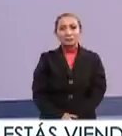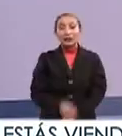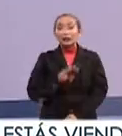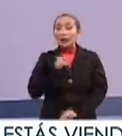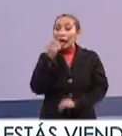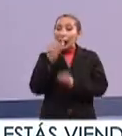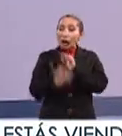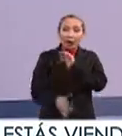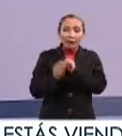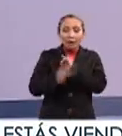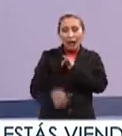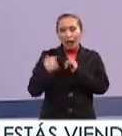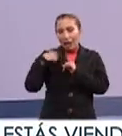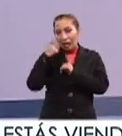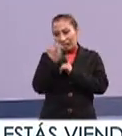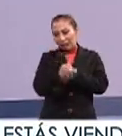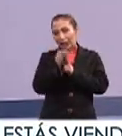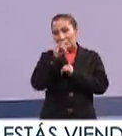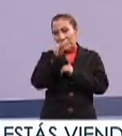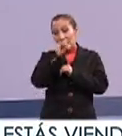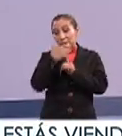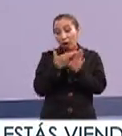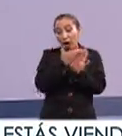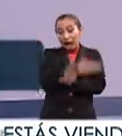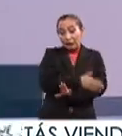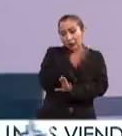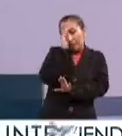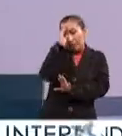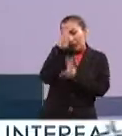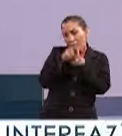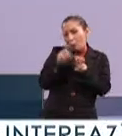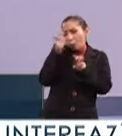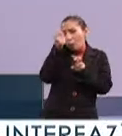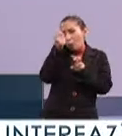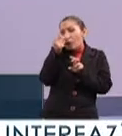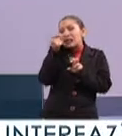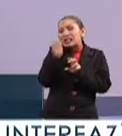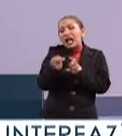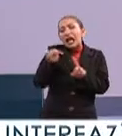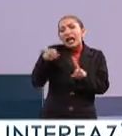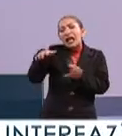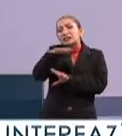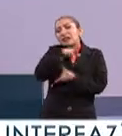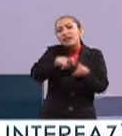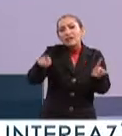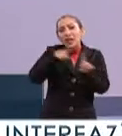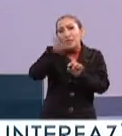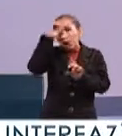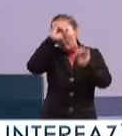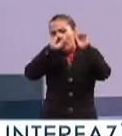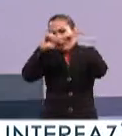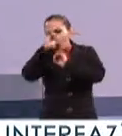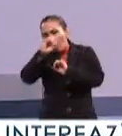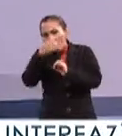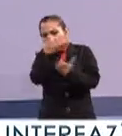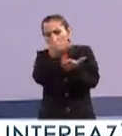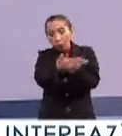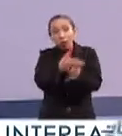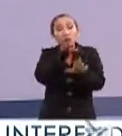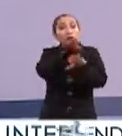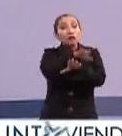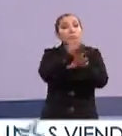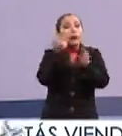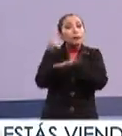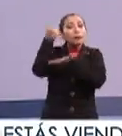Llegamos al final de nuestro programa, pero antes de despedirnos, reflexionemos un poco acerca de las diferentes opiniones que se plantearon sobre